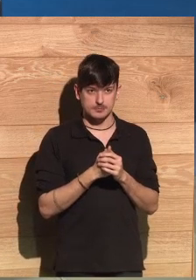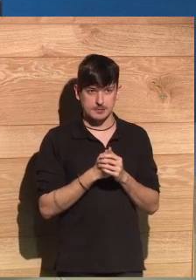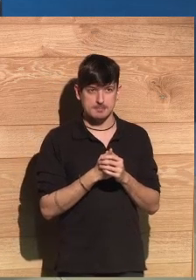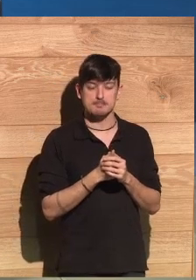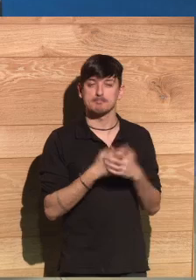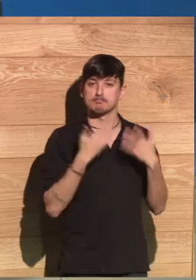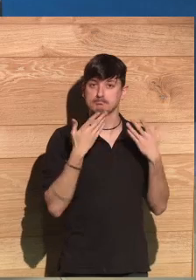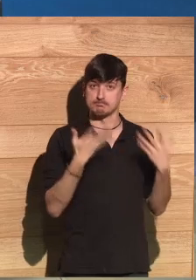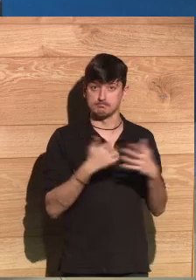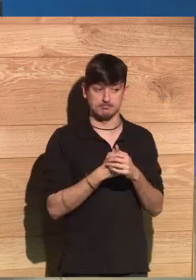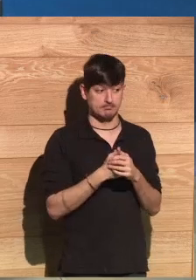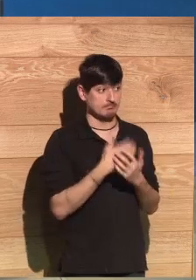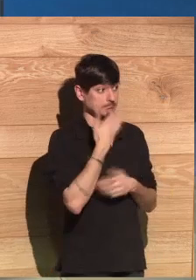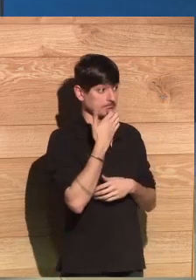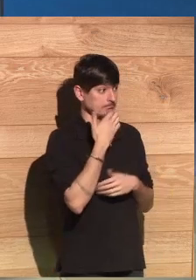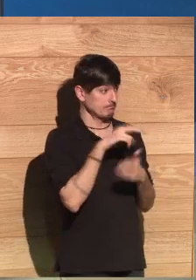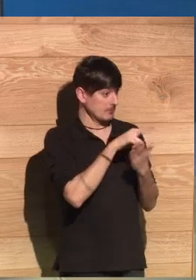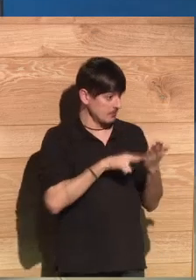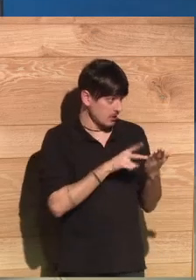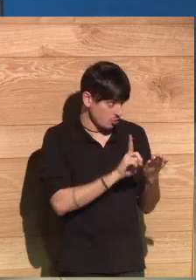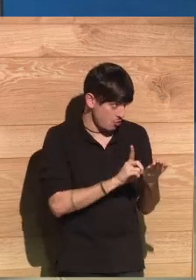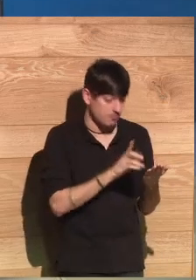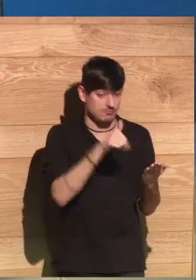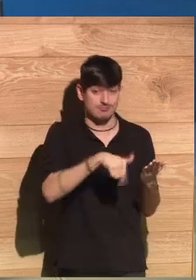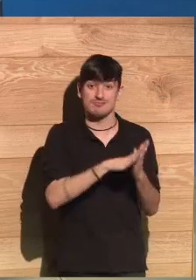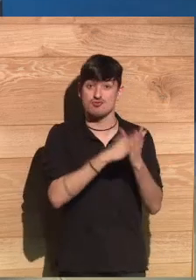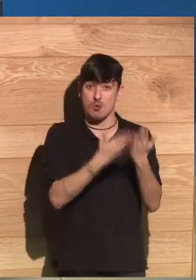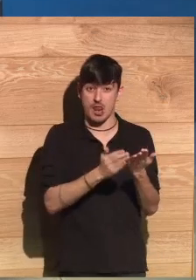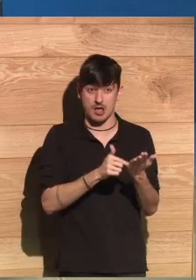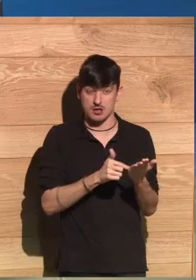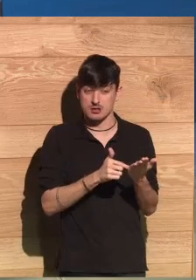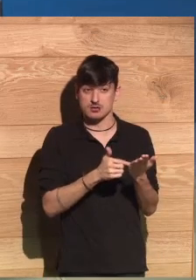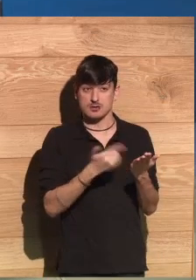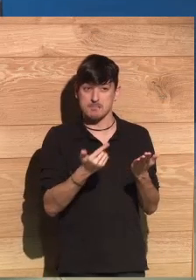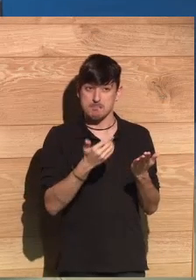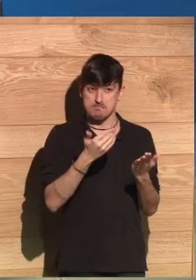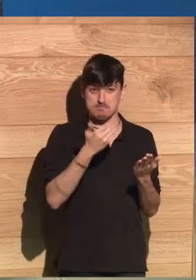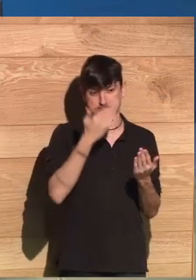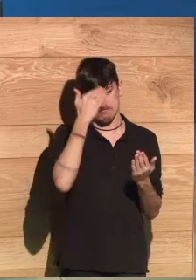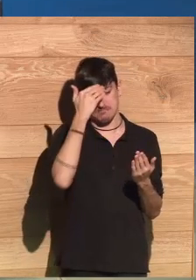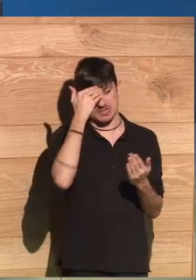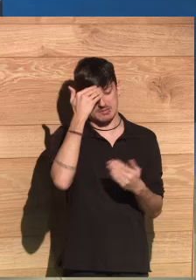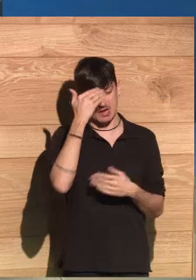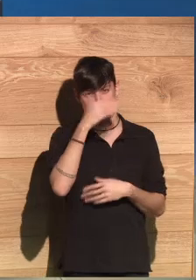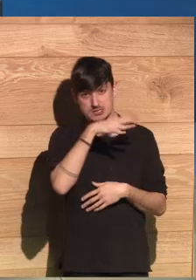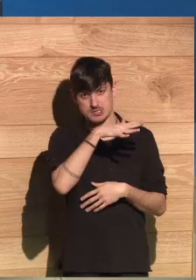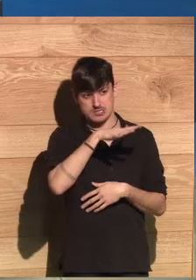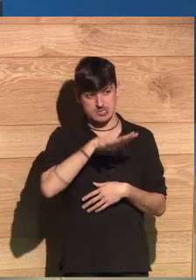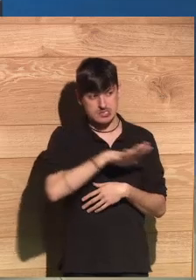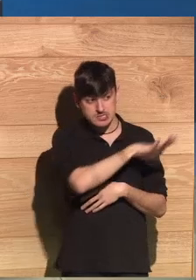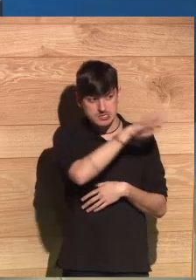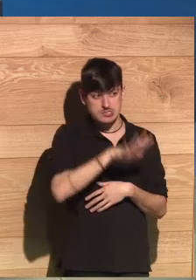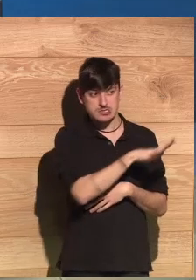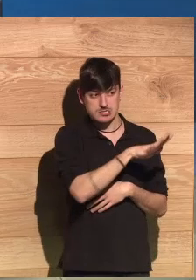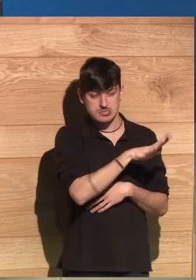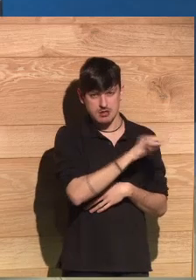situar a quien no haya leído la novela está ambientada principalmente, no solo porque hay algún otro escenario,